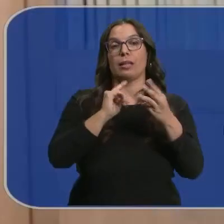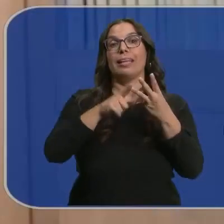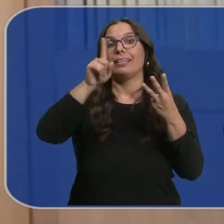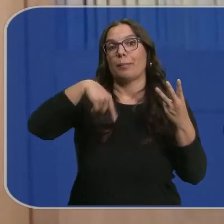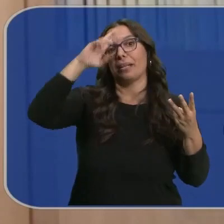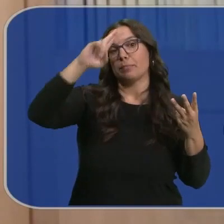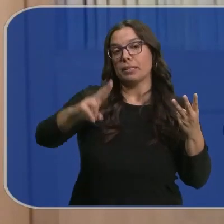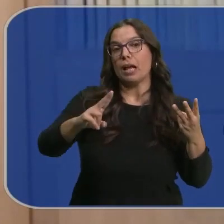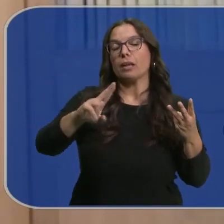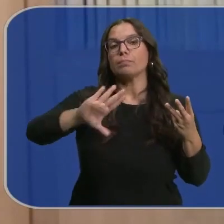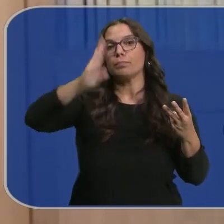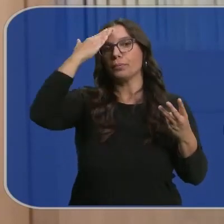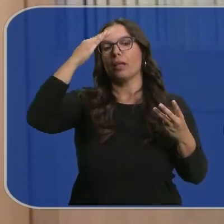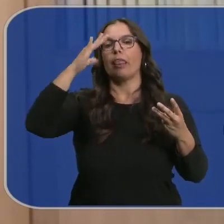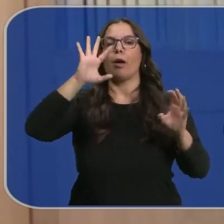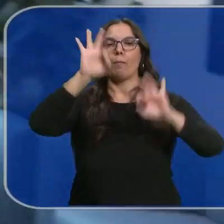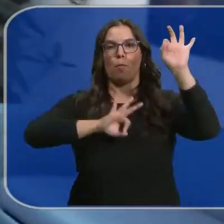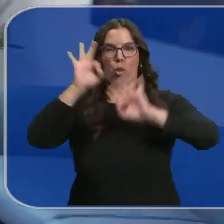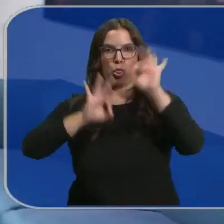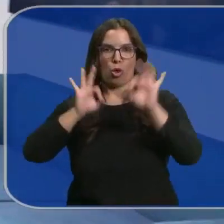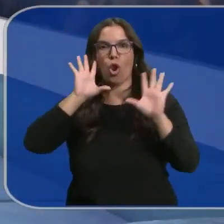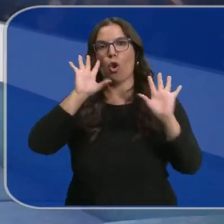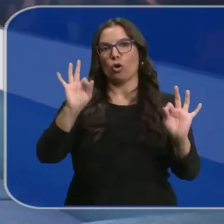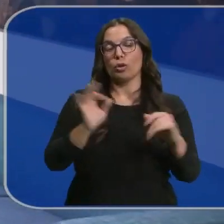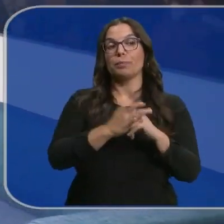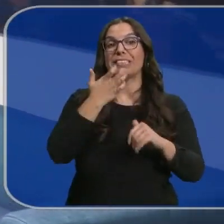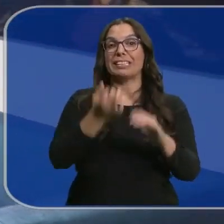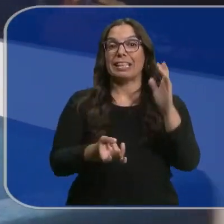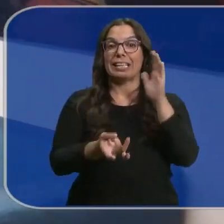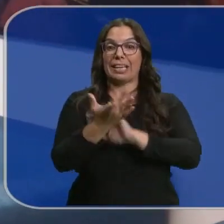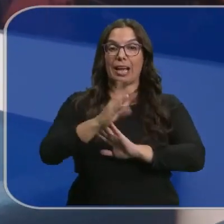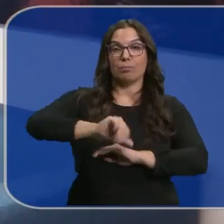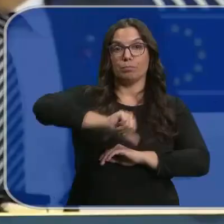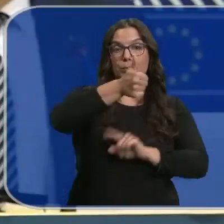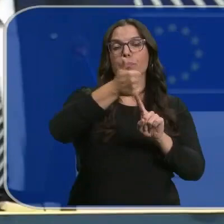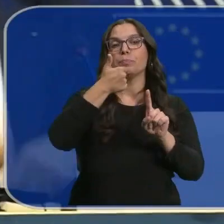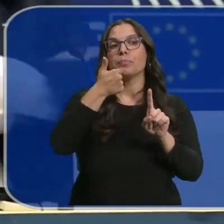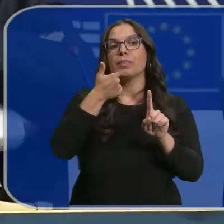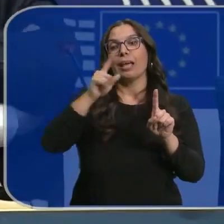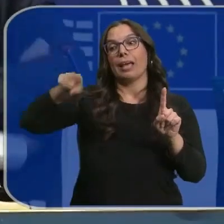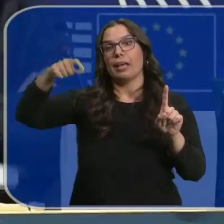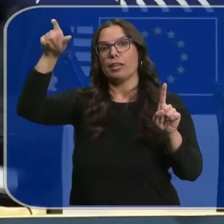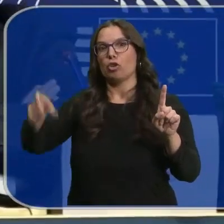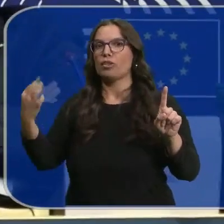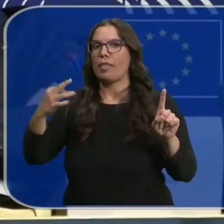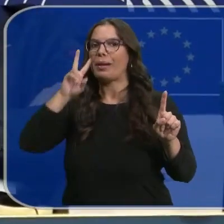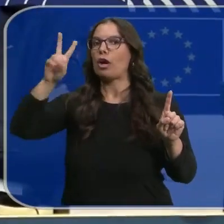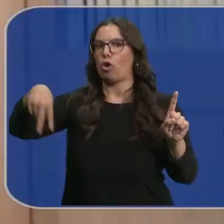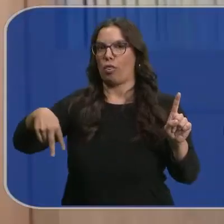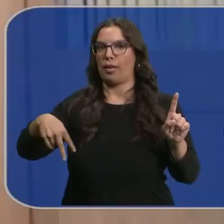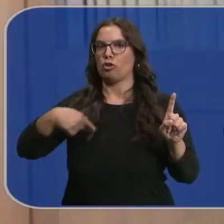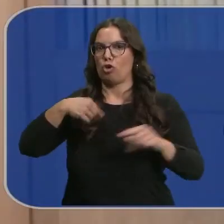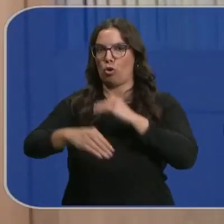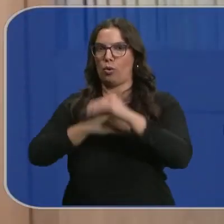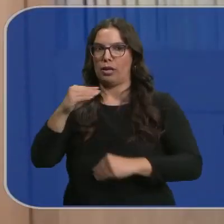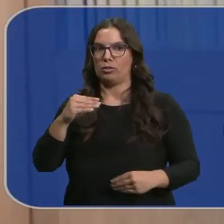tiene que respetar el principio de proporcionalidad. Su creación supone que los encausados reconozcan los hechos por los que se les amnistía.